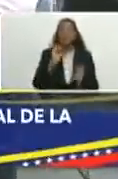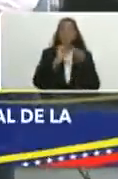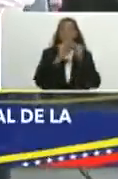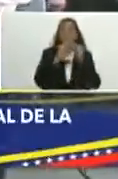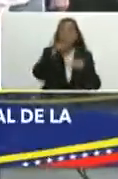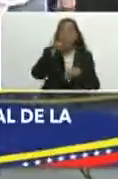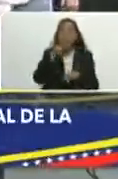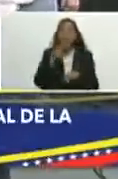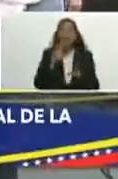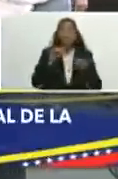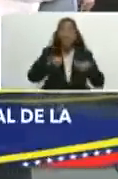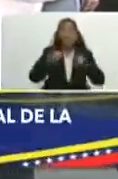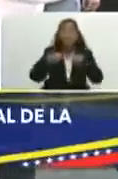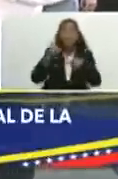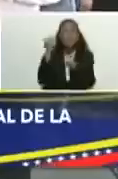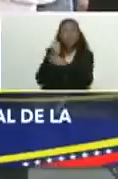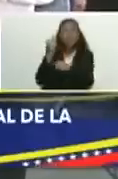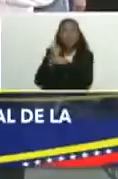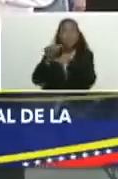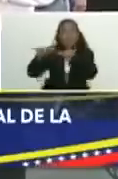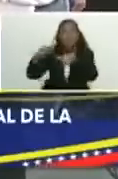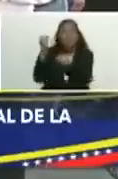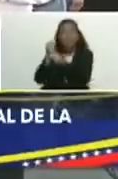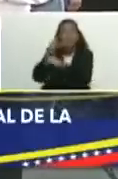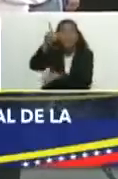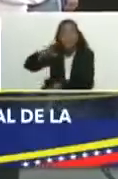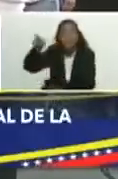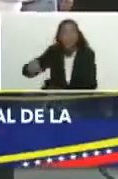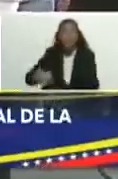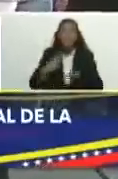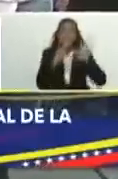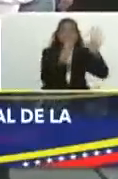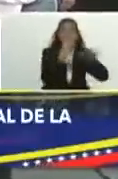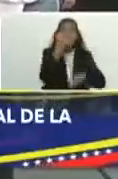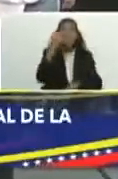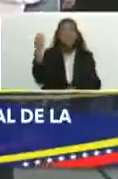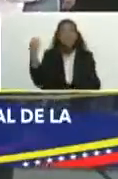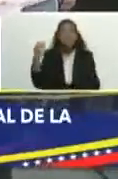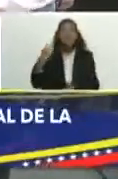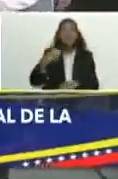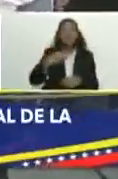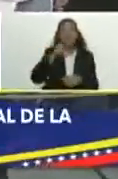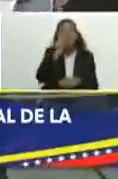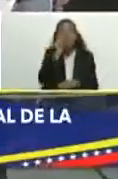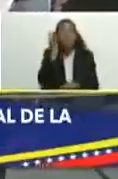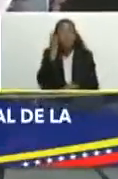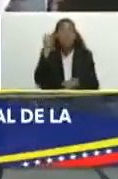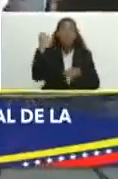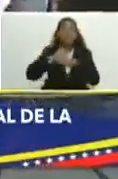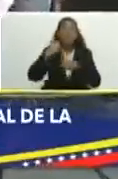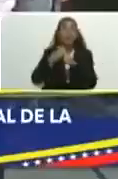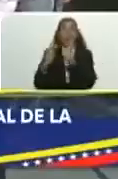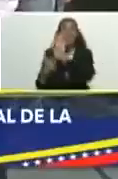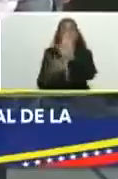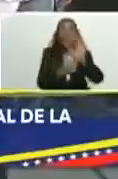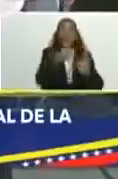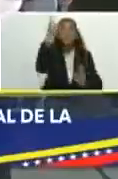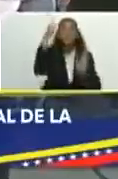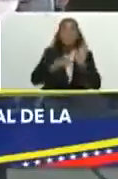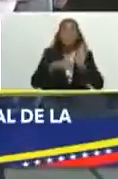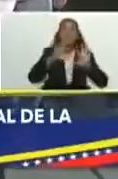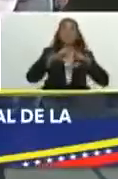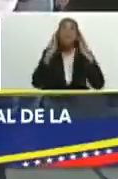por la clase obrera, por sus trabajadores, más de 700 trabajadores y trabajadoras que representan a más de 1.000